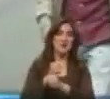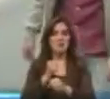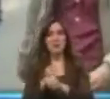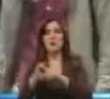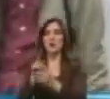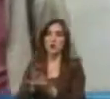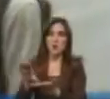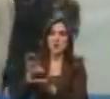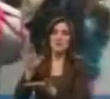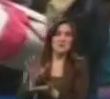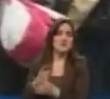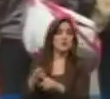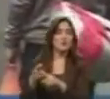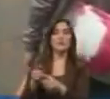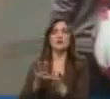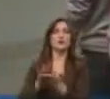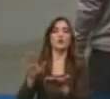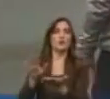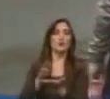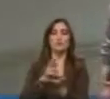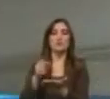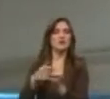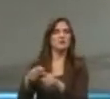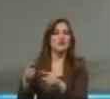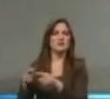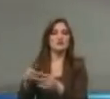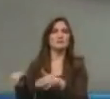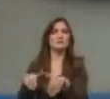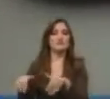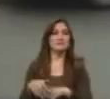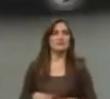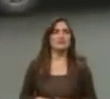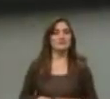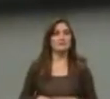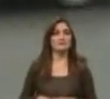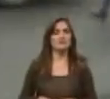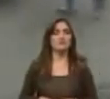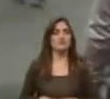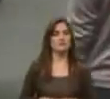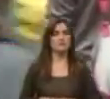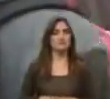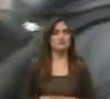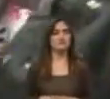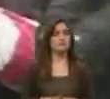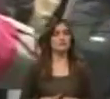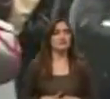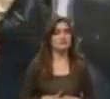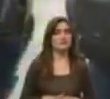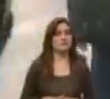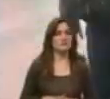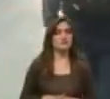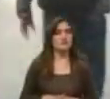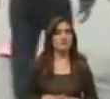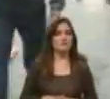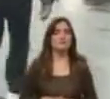las unidades del Corredor Central Norte no lo hacen. Gigi, ¿tienes una pregunta? Sí, Helen, justamente tú que te has